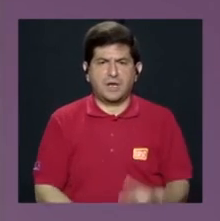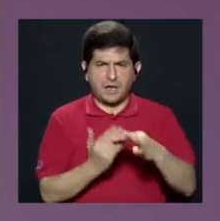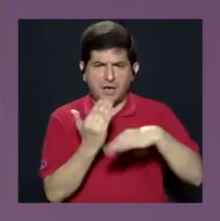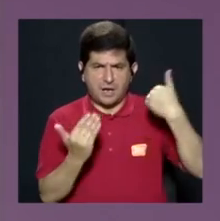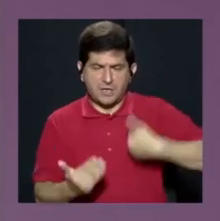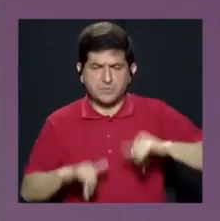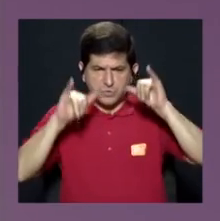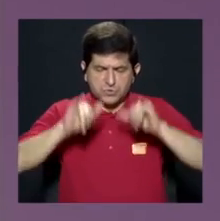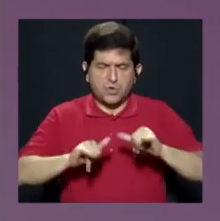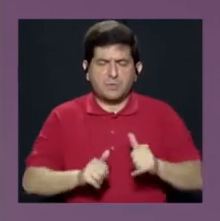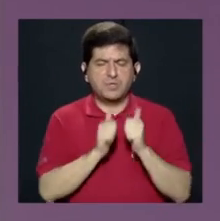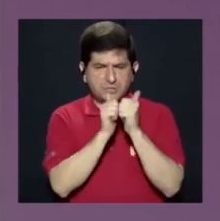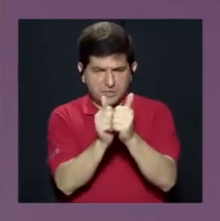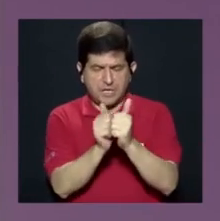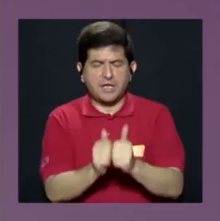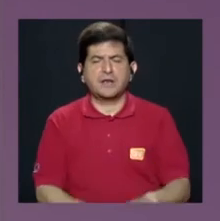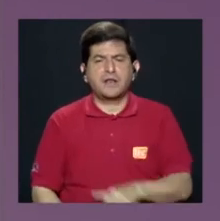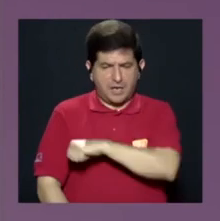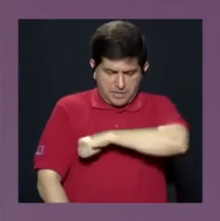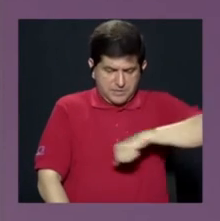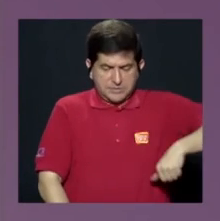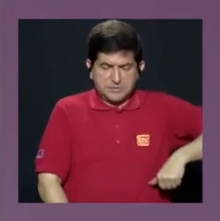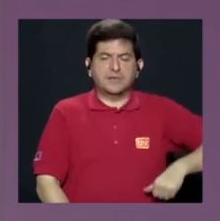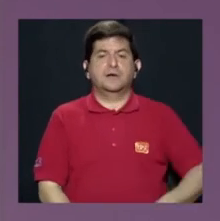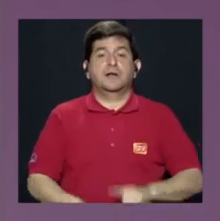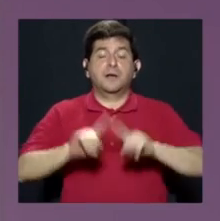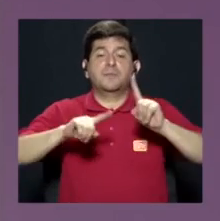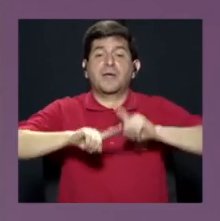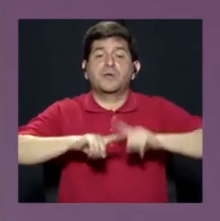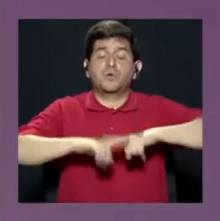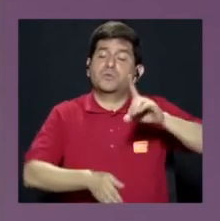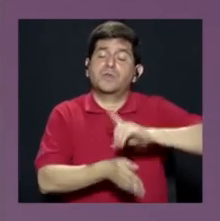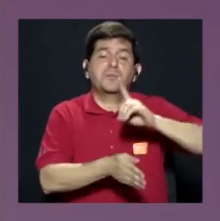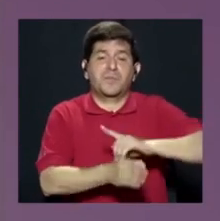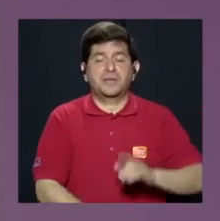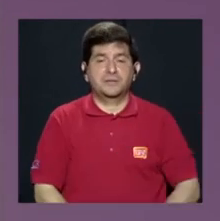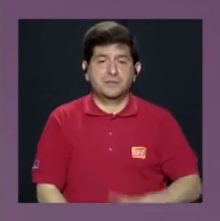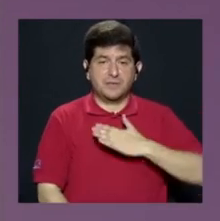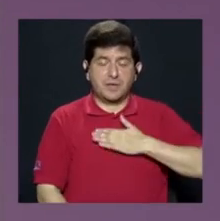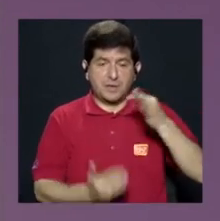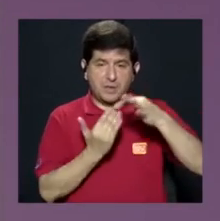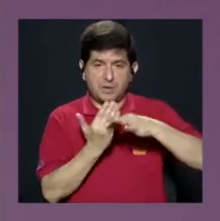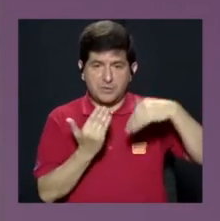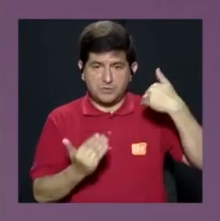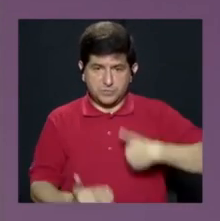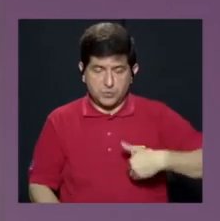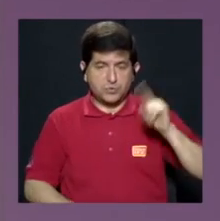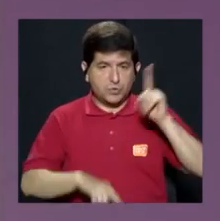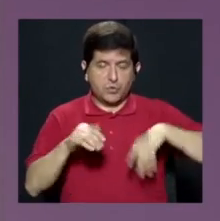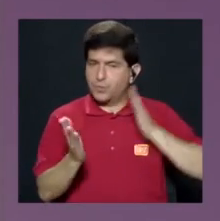los dejan estar en los partos y en las cesáreas. Pero dependiendo del médico, porque mi esposo no pudo ingresar a la mía.